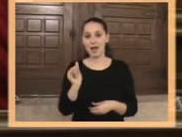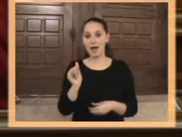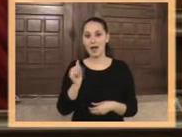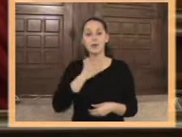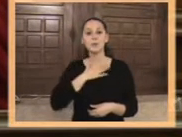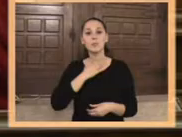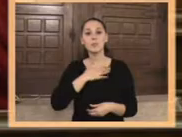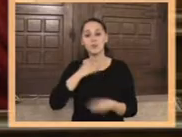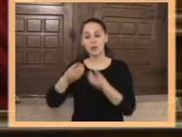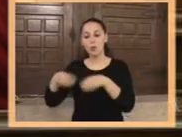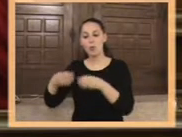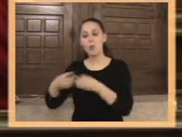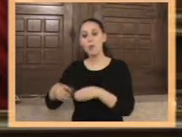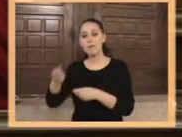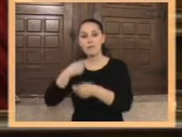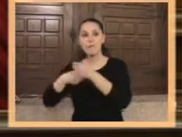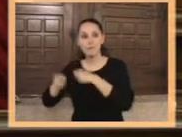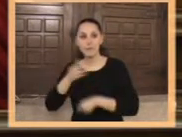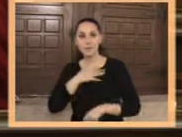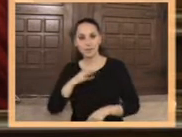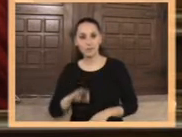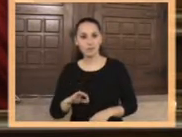Y esto viene recogido